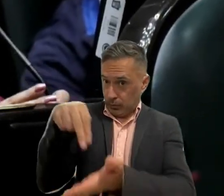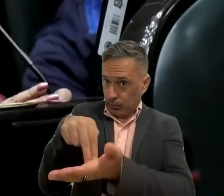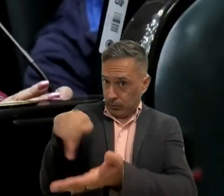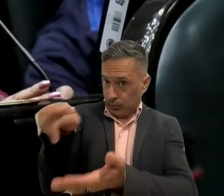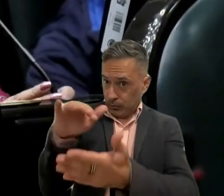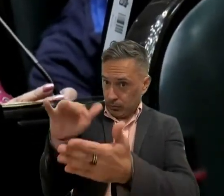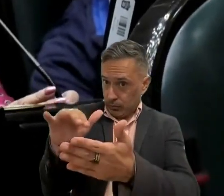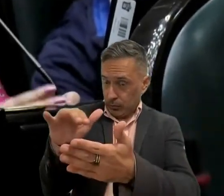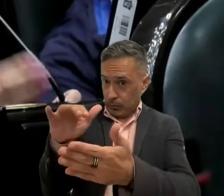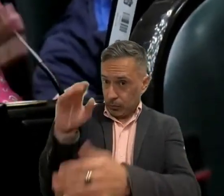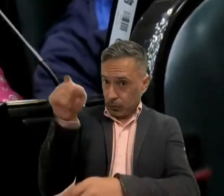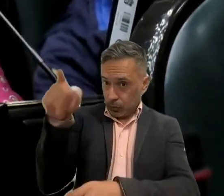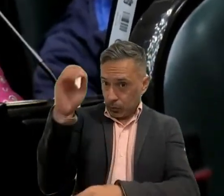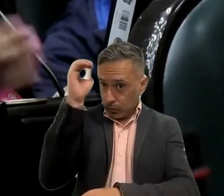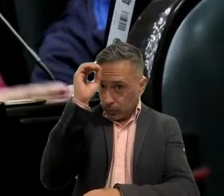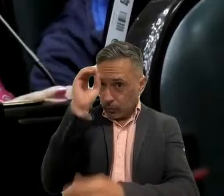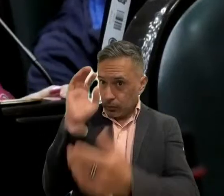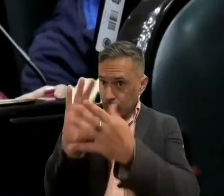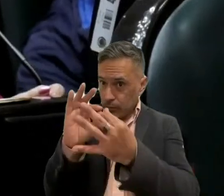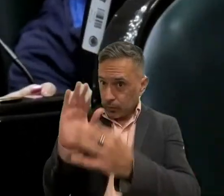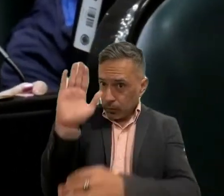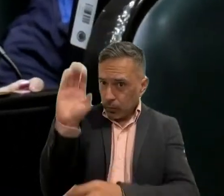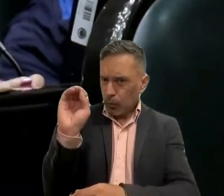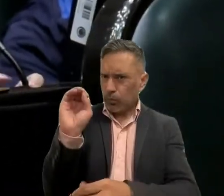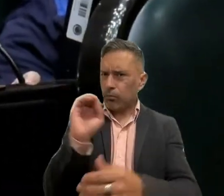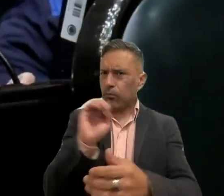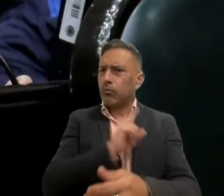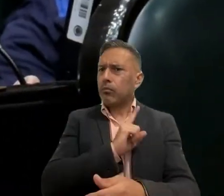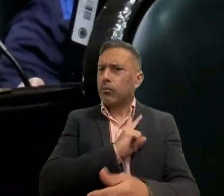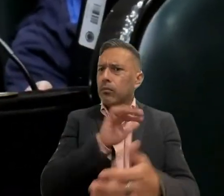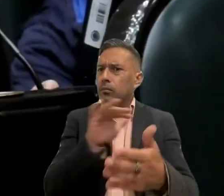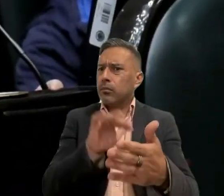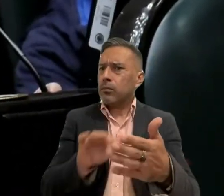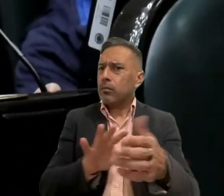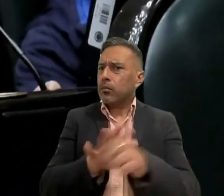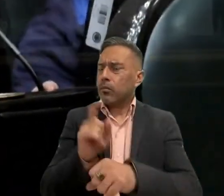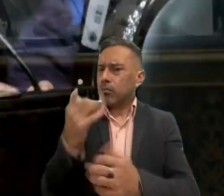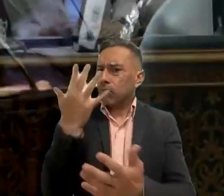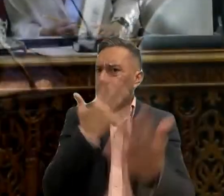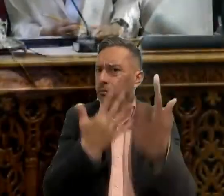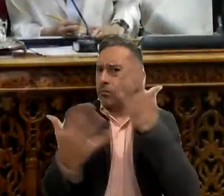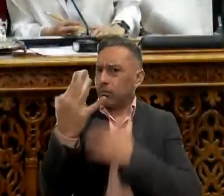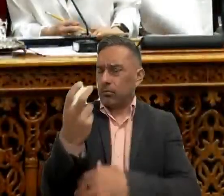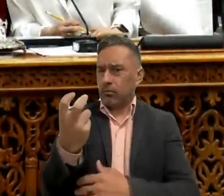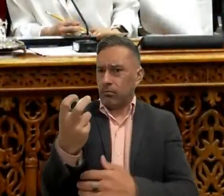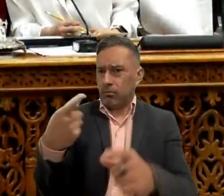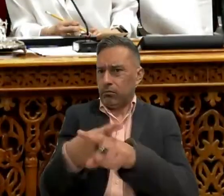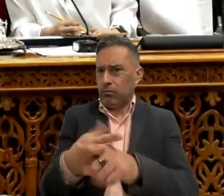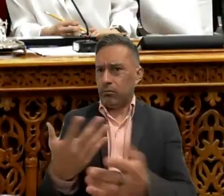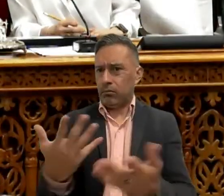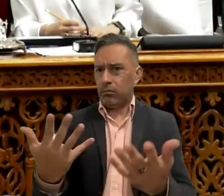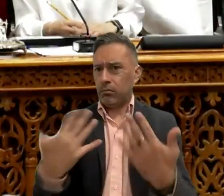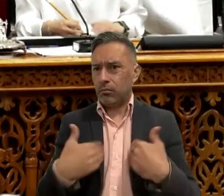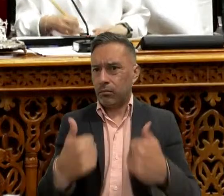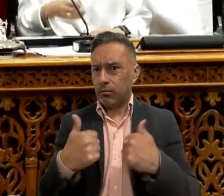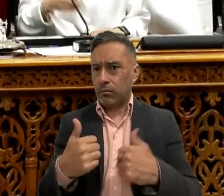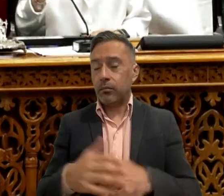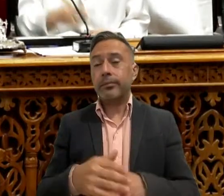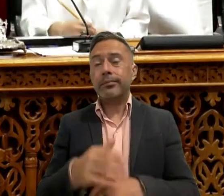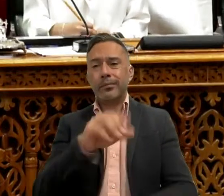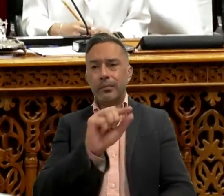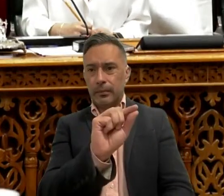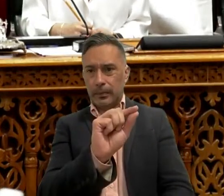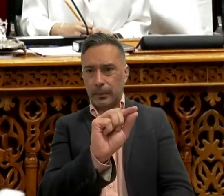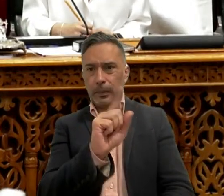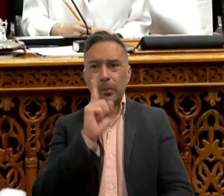un dictamen. Ahí es donde nos confundimos, presidente. A ver si me permite, diputada.